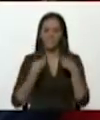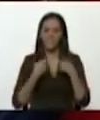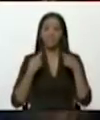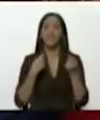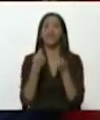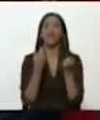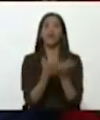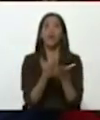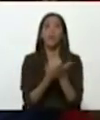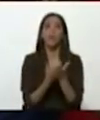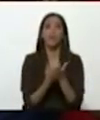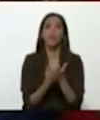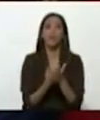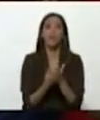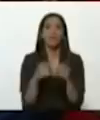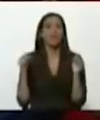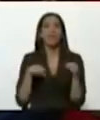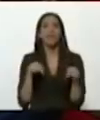Esto no es